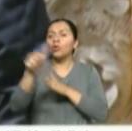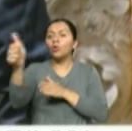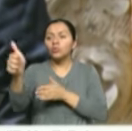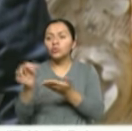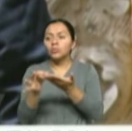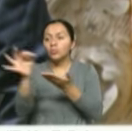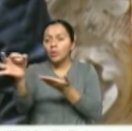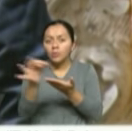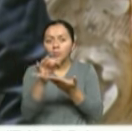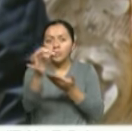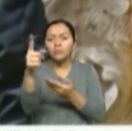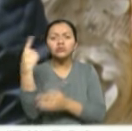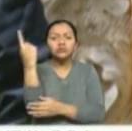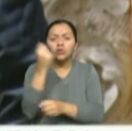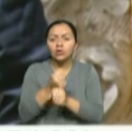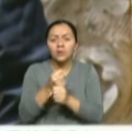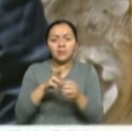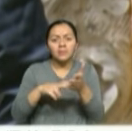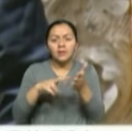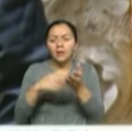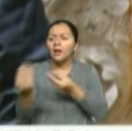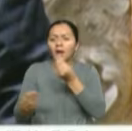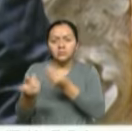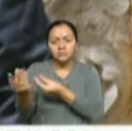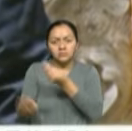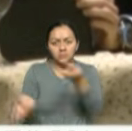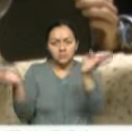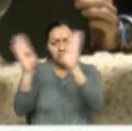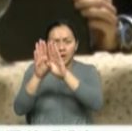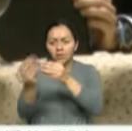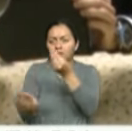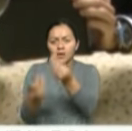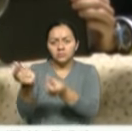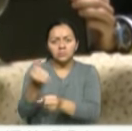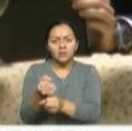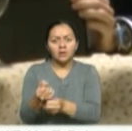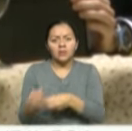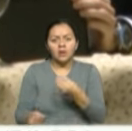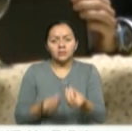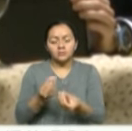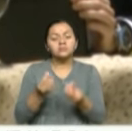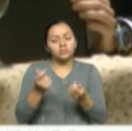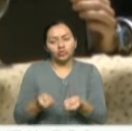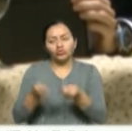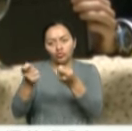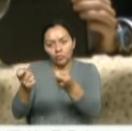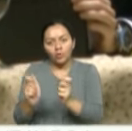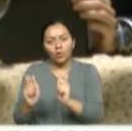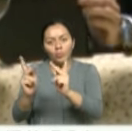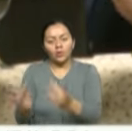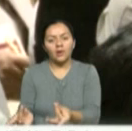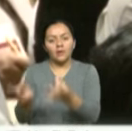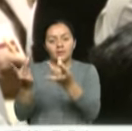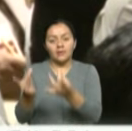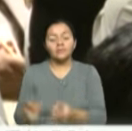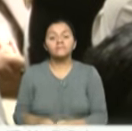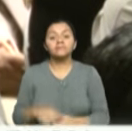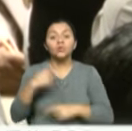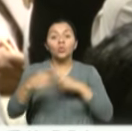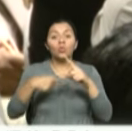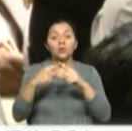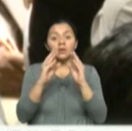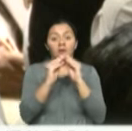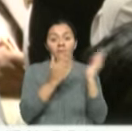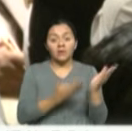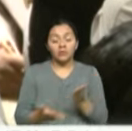alternativa para conseguir un buen trabajo y un buen trabajo de calidad. El evento, que durará hasta el 23 de septiembre, cuenta con la participación de